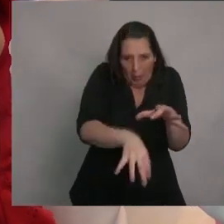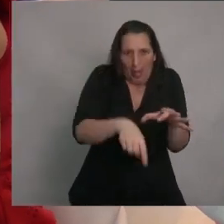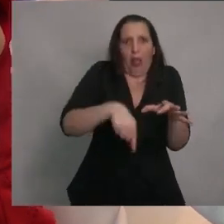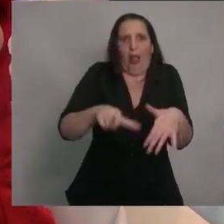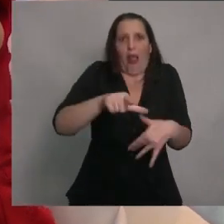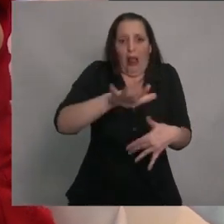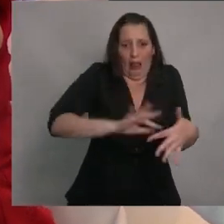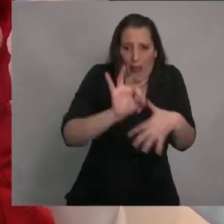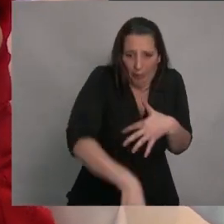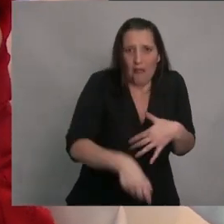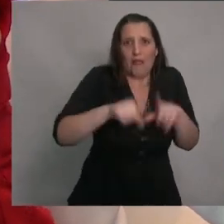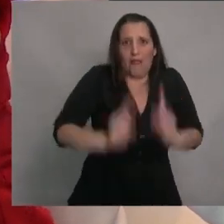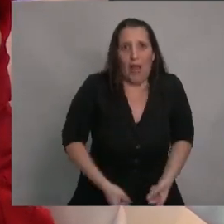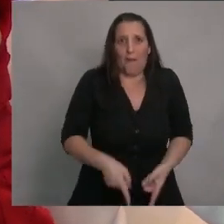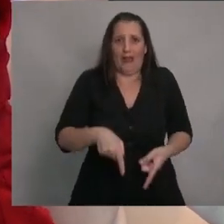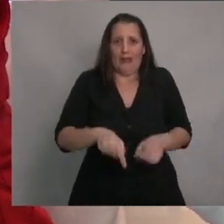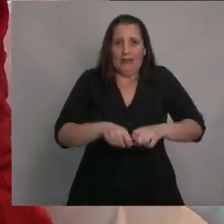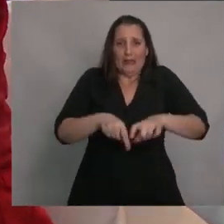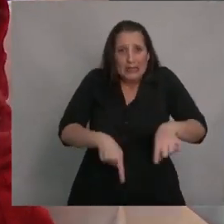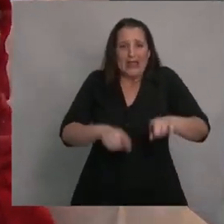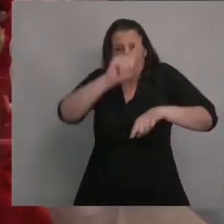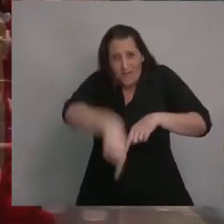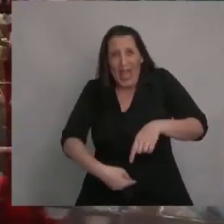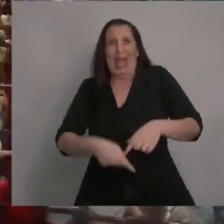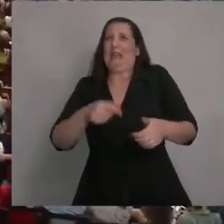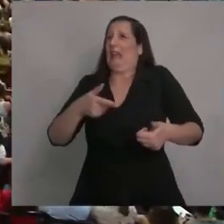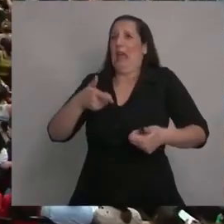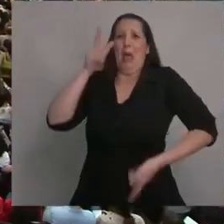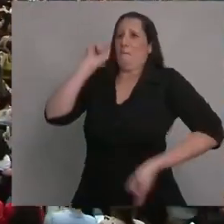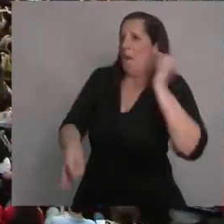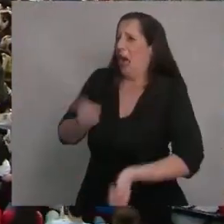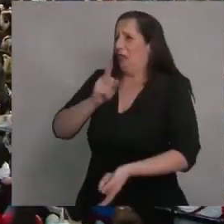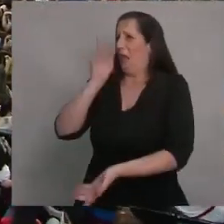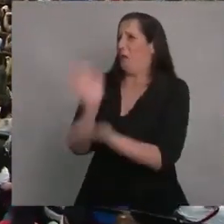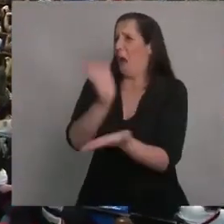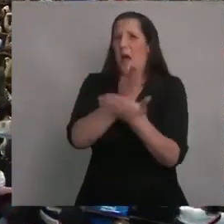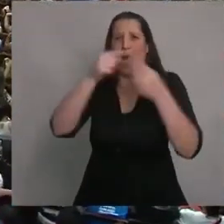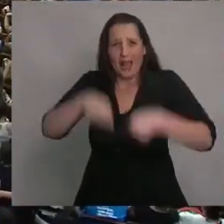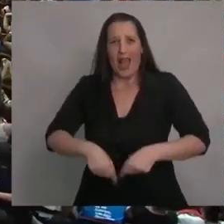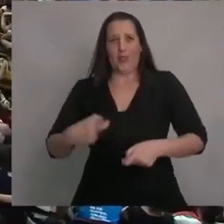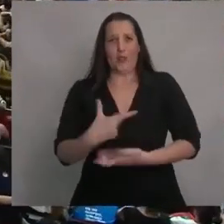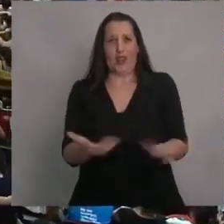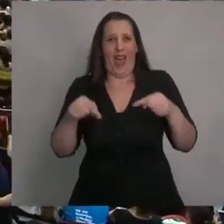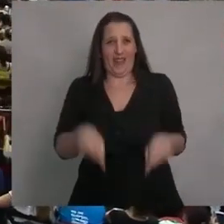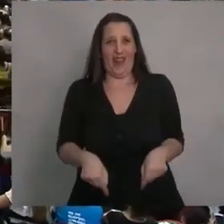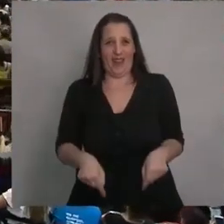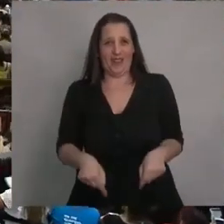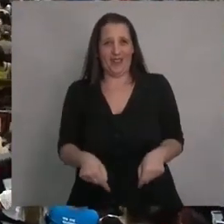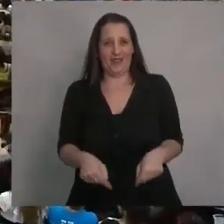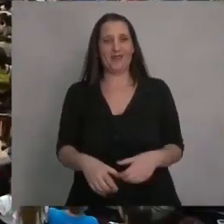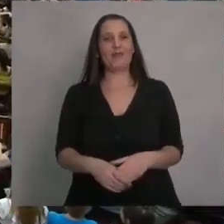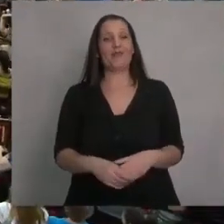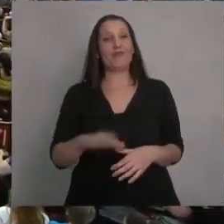dos implantes que abren el camino al fascismo en nuestras sociedades. La permanencia de una